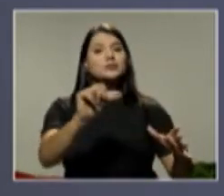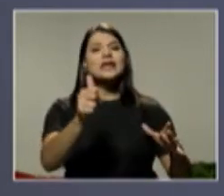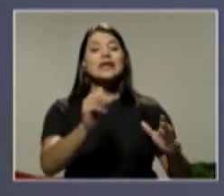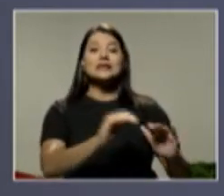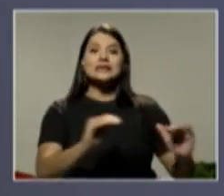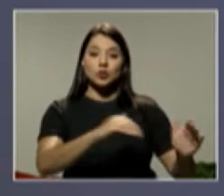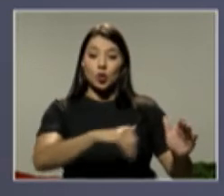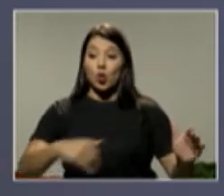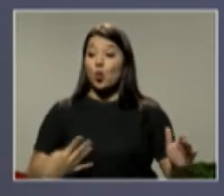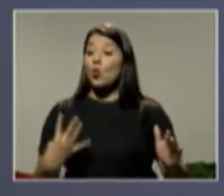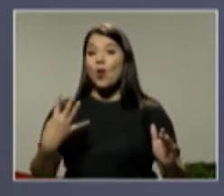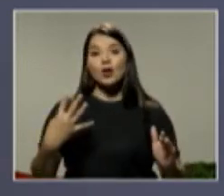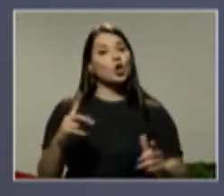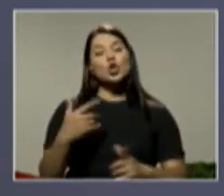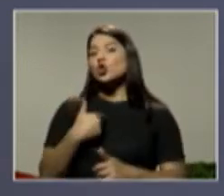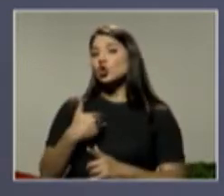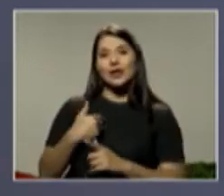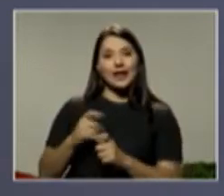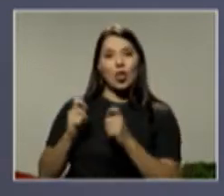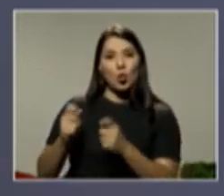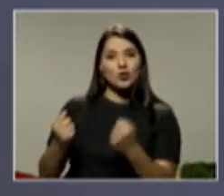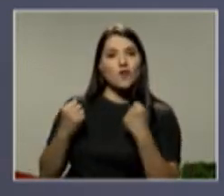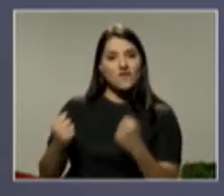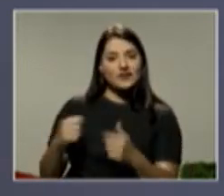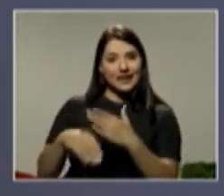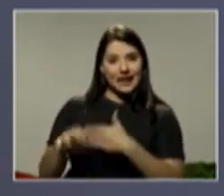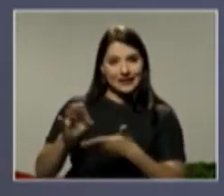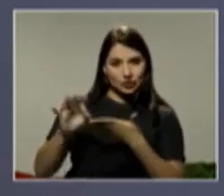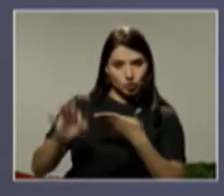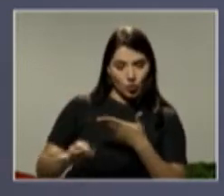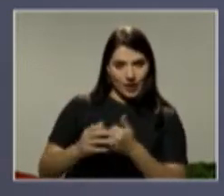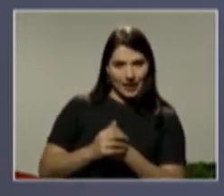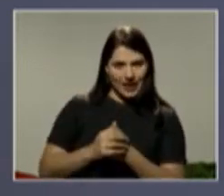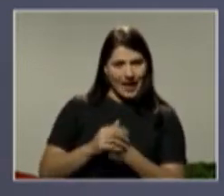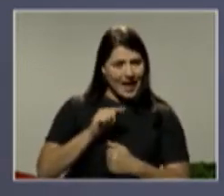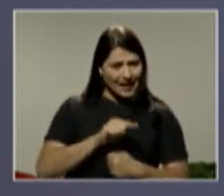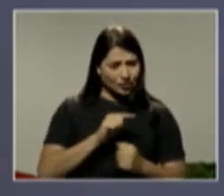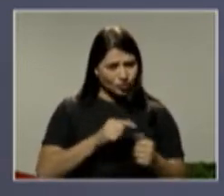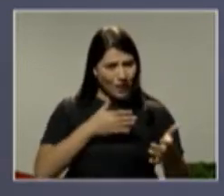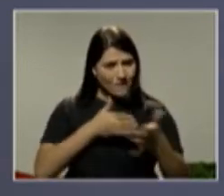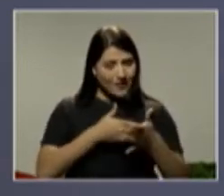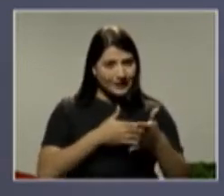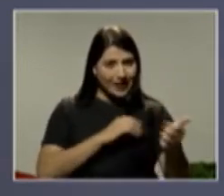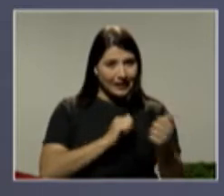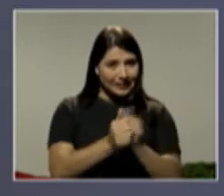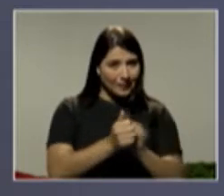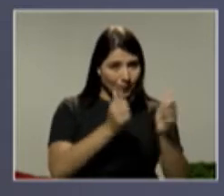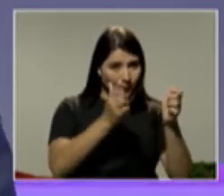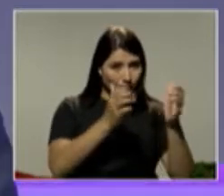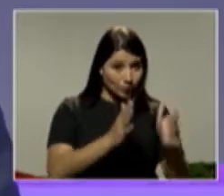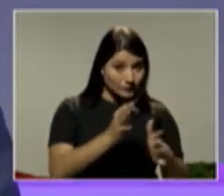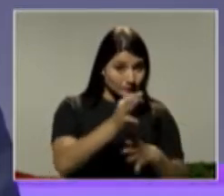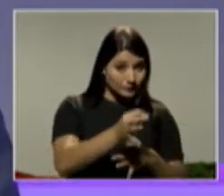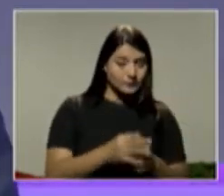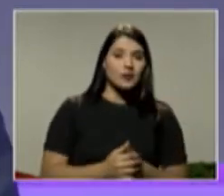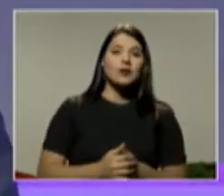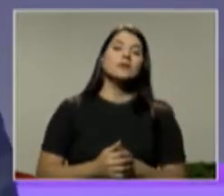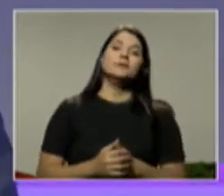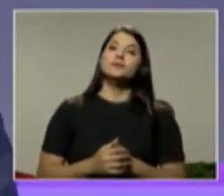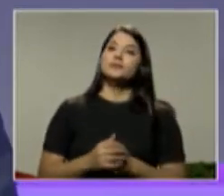es el impacto de eso en la formación de atletas? Ya en la salida de la adolescencia de estos muchachos. De